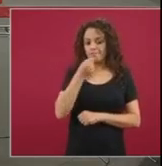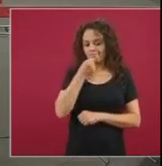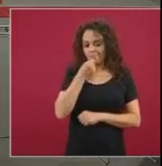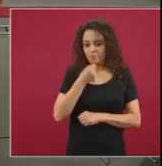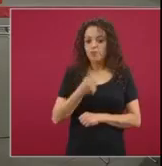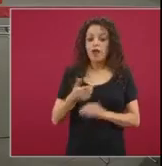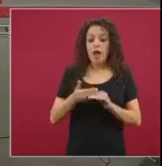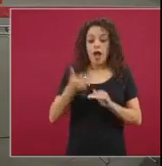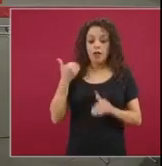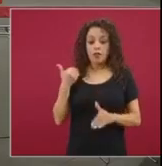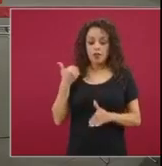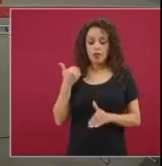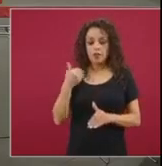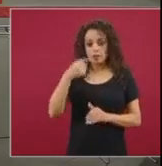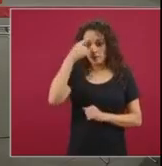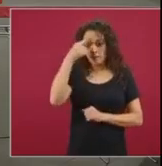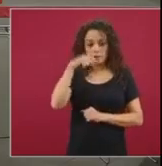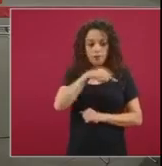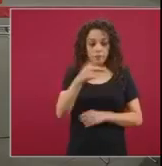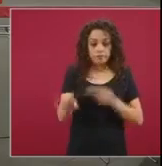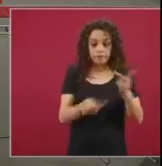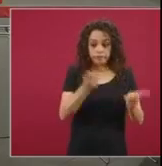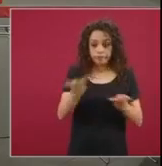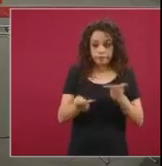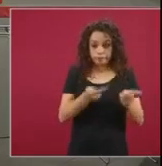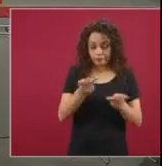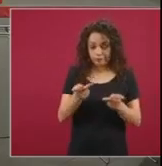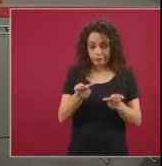alguna pregunta.